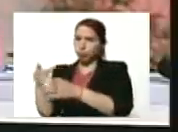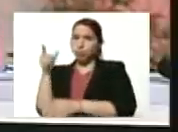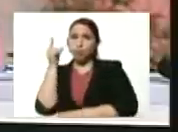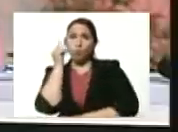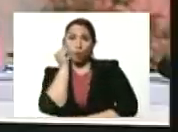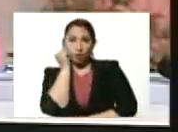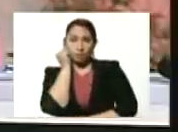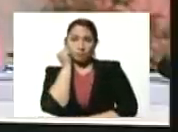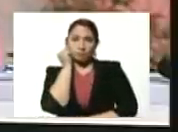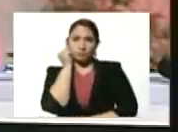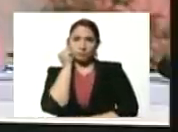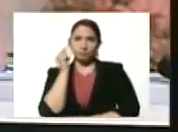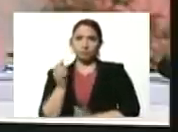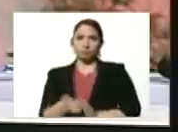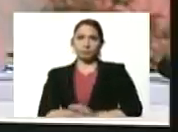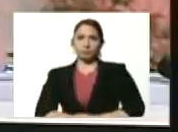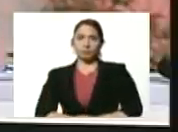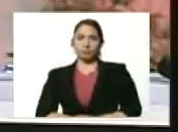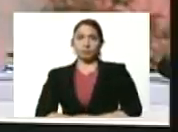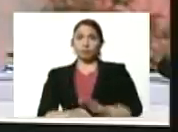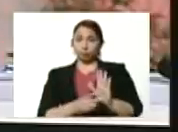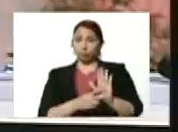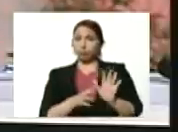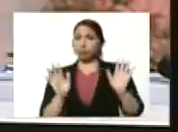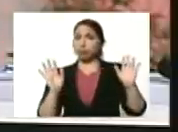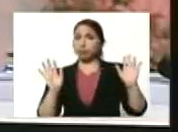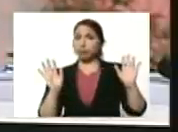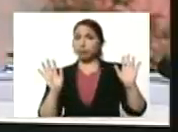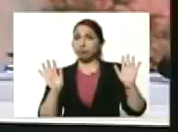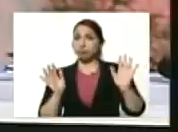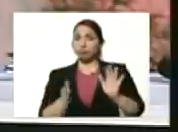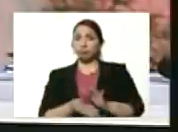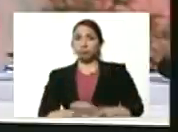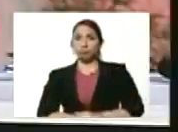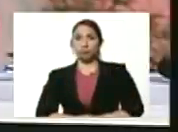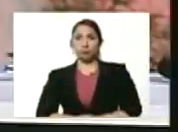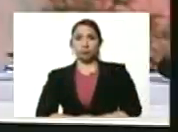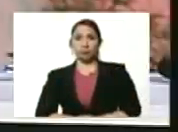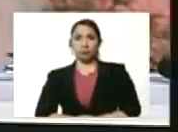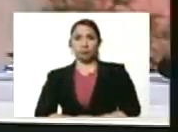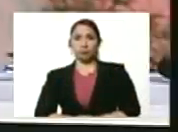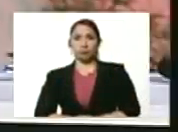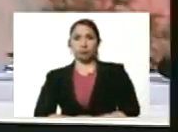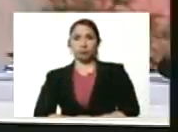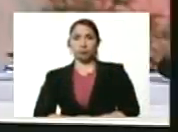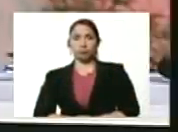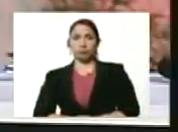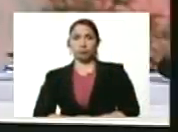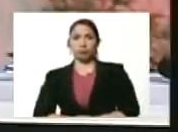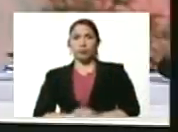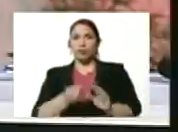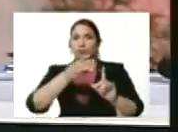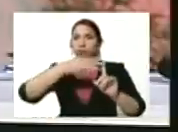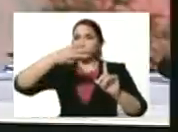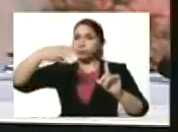mujeres, ¿verdad? De la